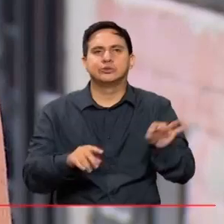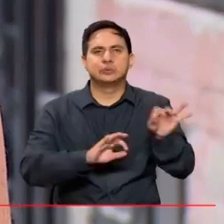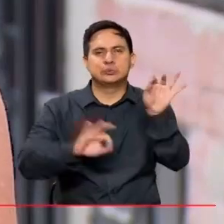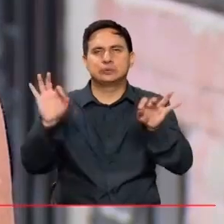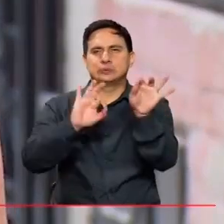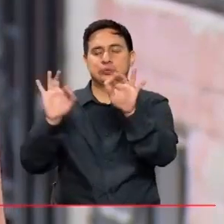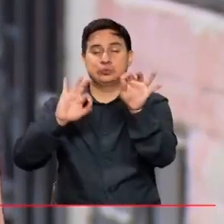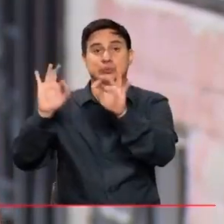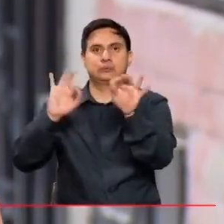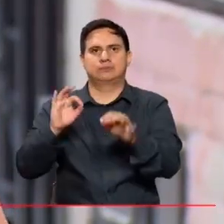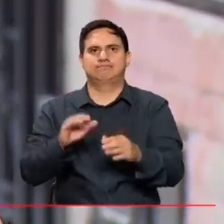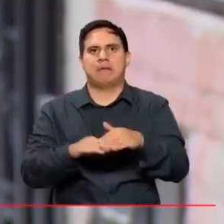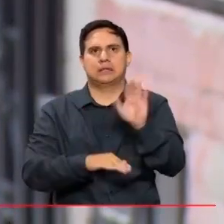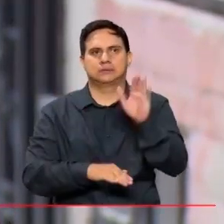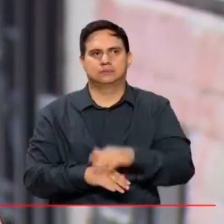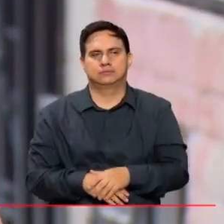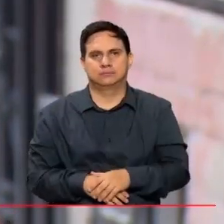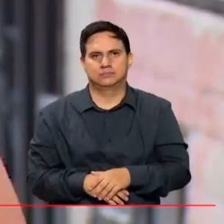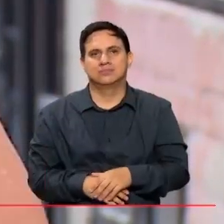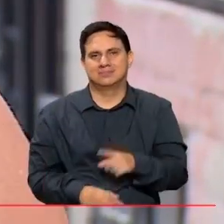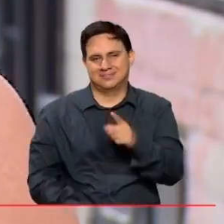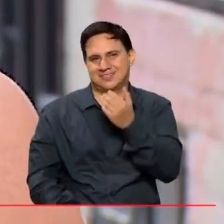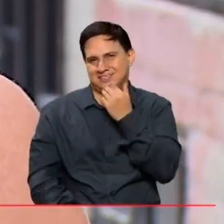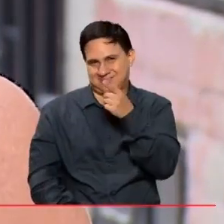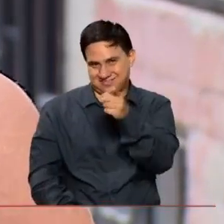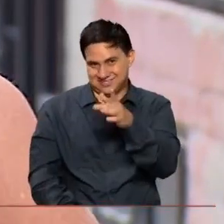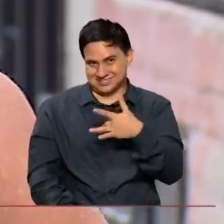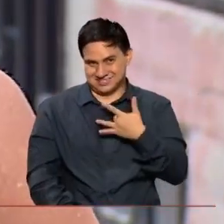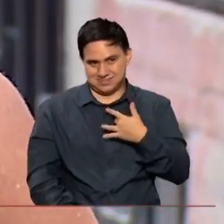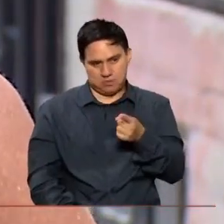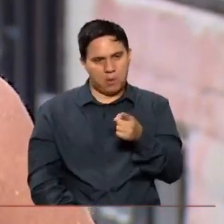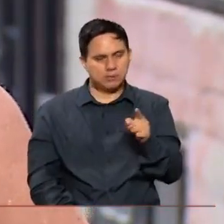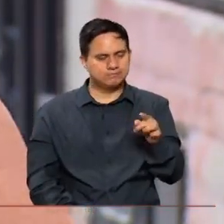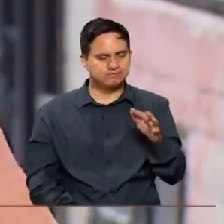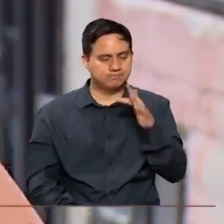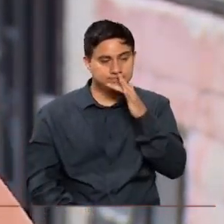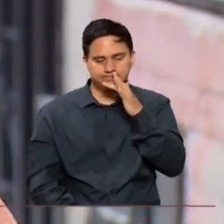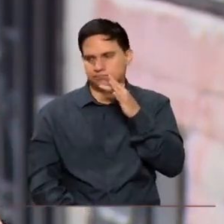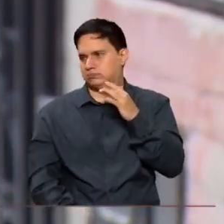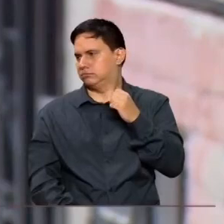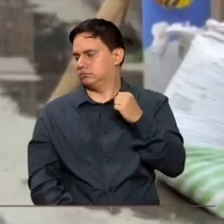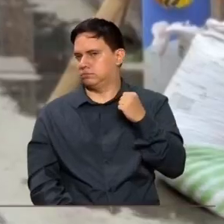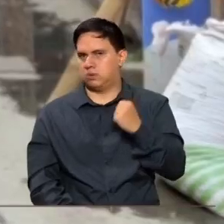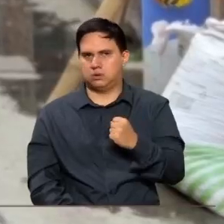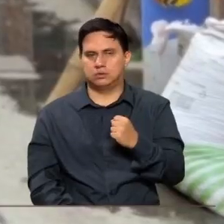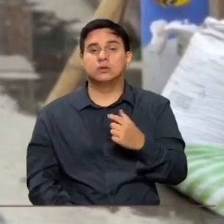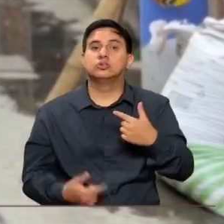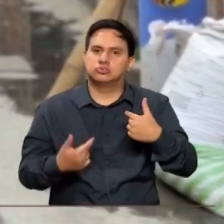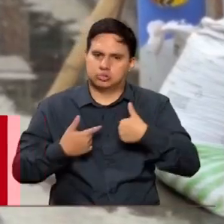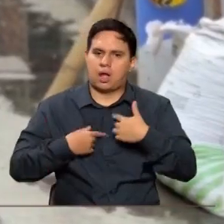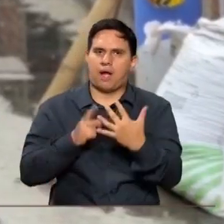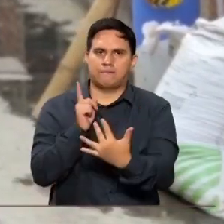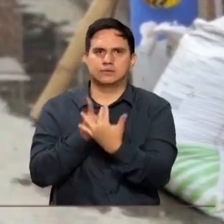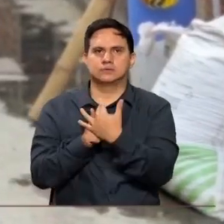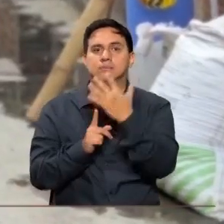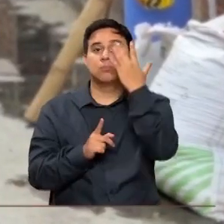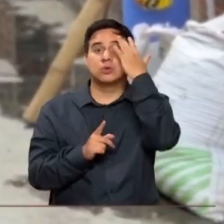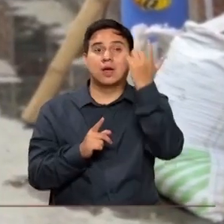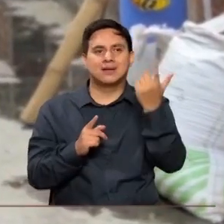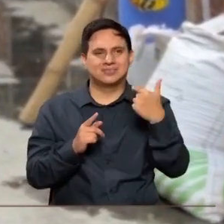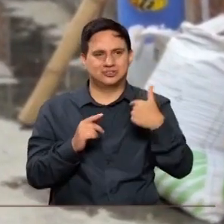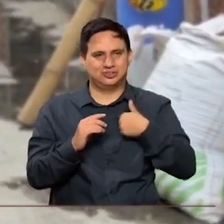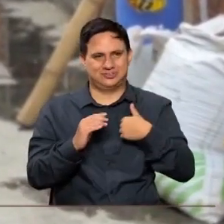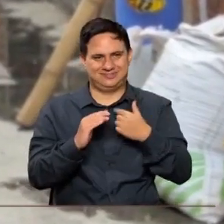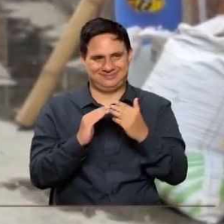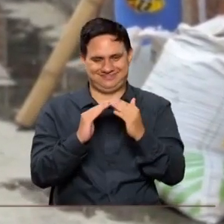Por lo que ustedes sienten y ven, hay un olor fuerte, ¿sí o no? Y eso a mí me afecta demasiado porque yo vivo unas 4 cuadras